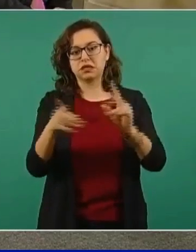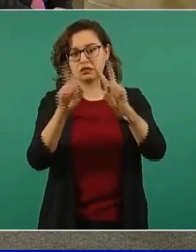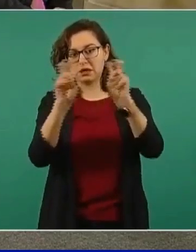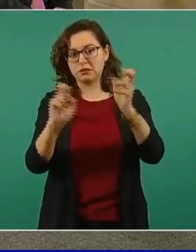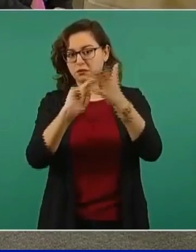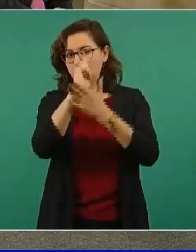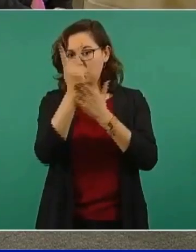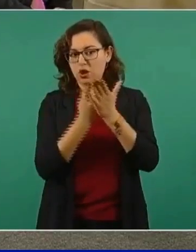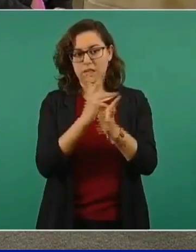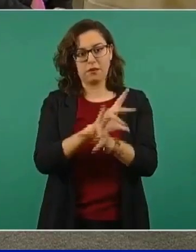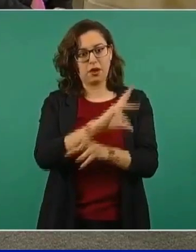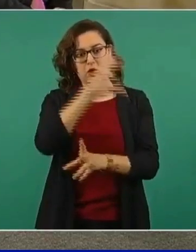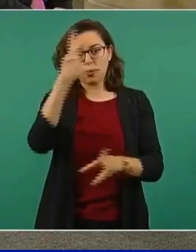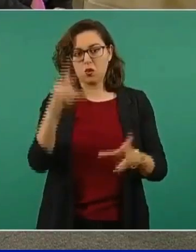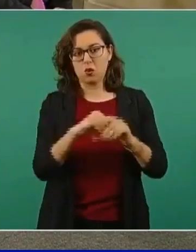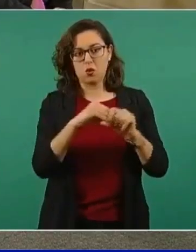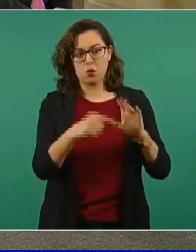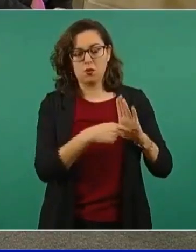programa.